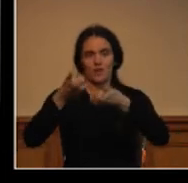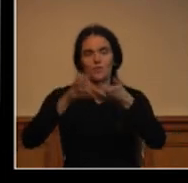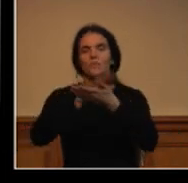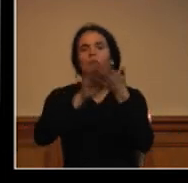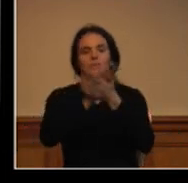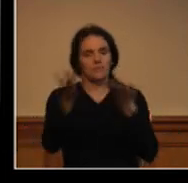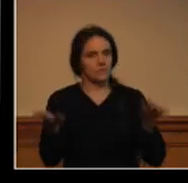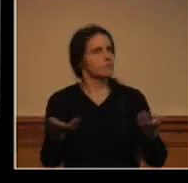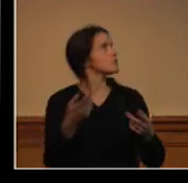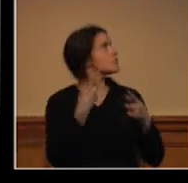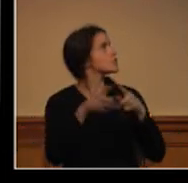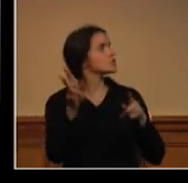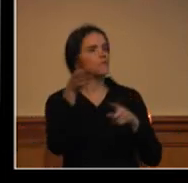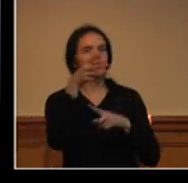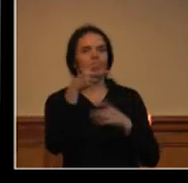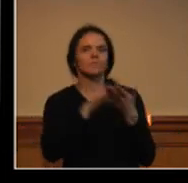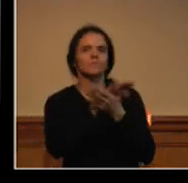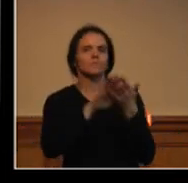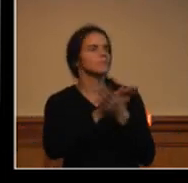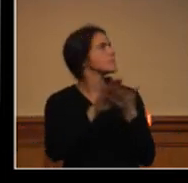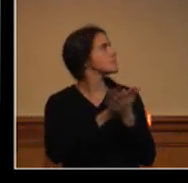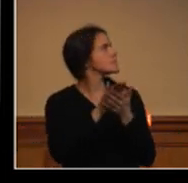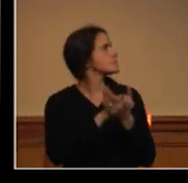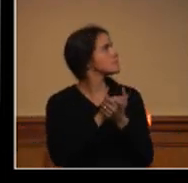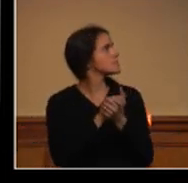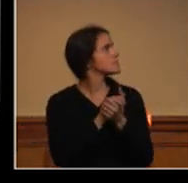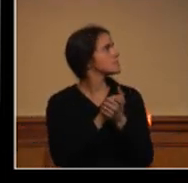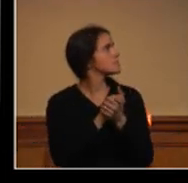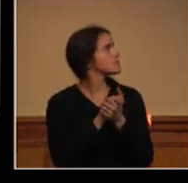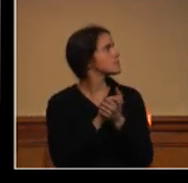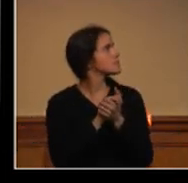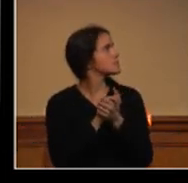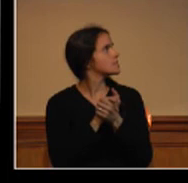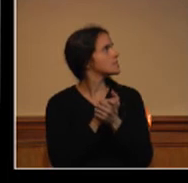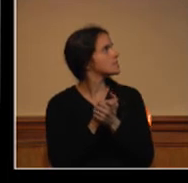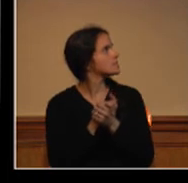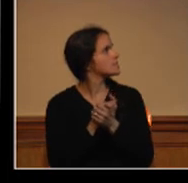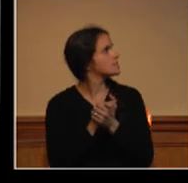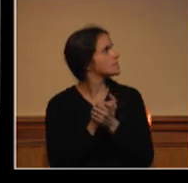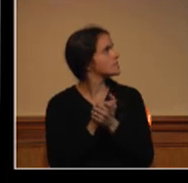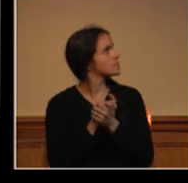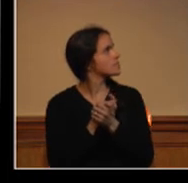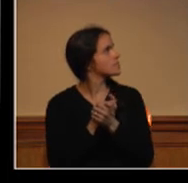Tenemos otros verbos también que muestran también la acción que se tiene que hacer.